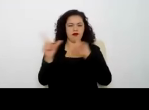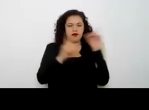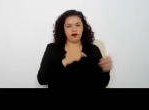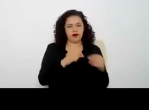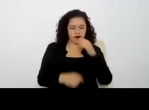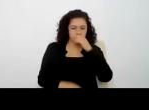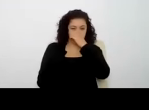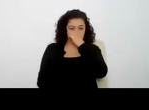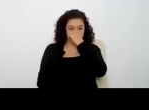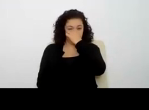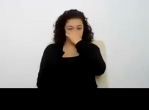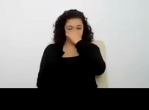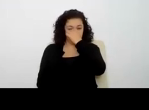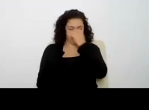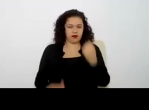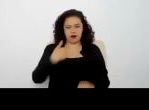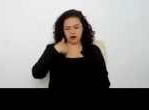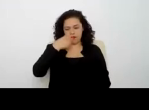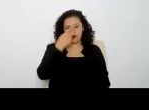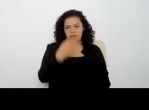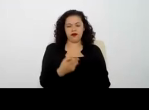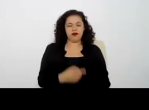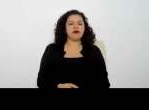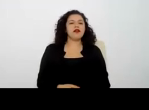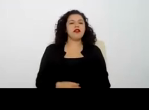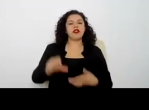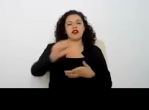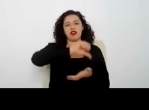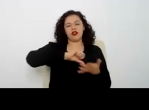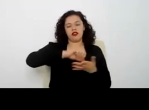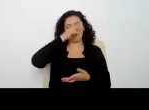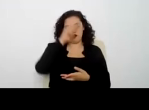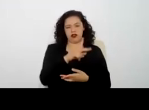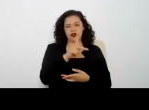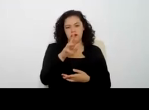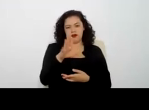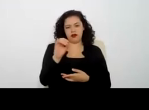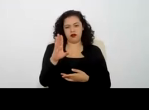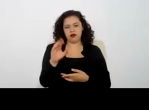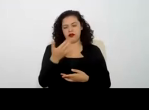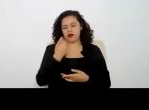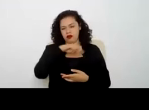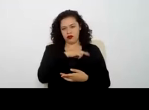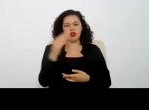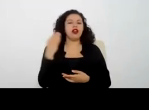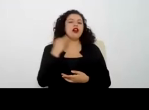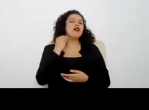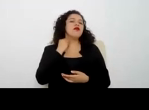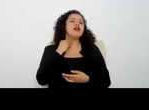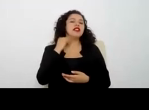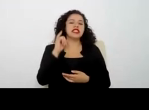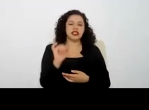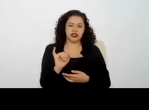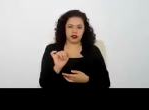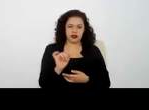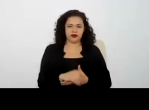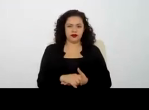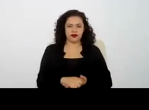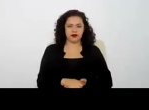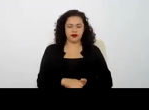Gracias. Y como les decía, pues si bien en Centro Mexicano Pro Bono sí somos abogados, realmente